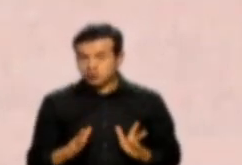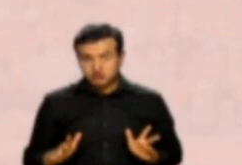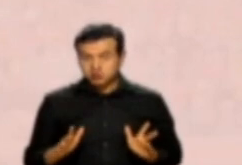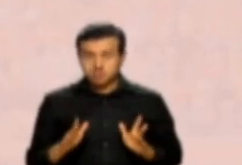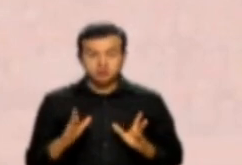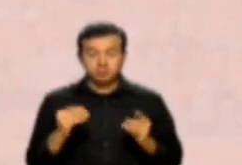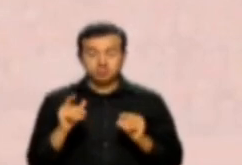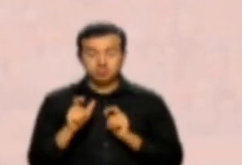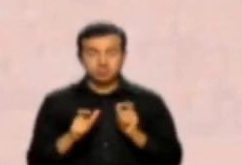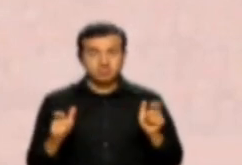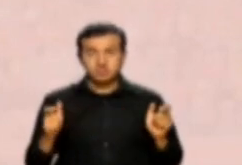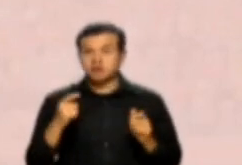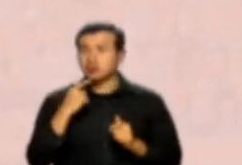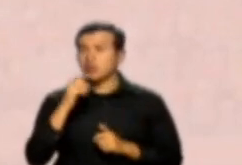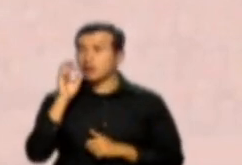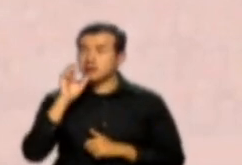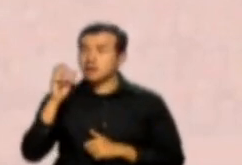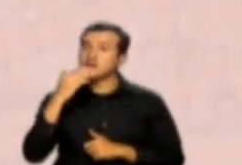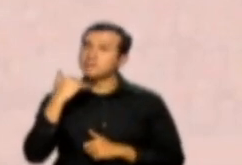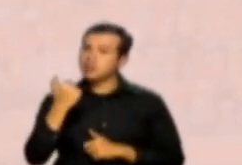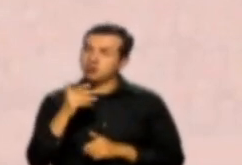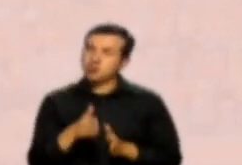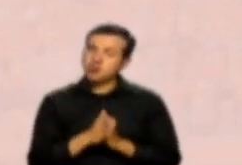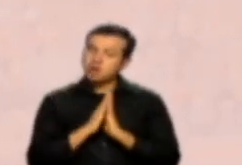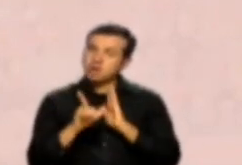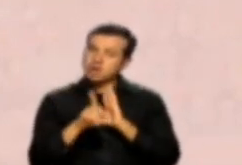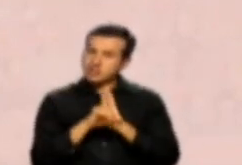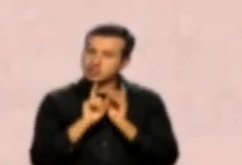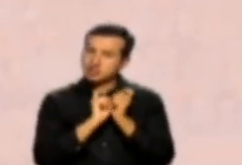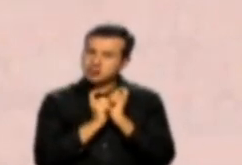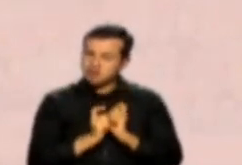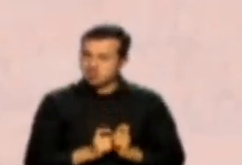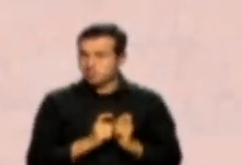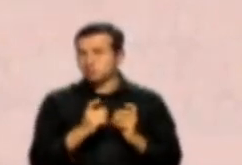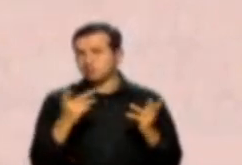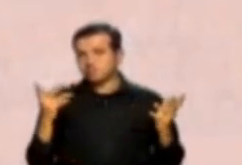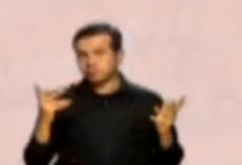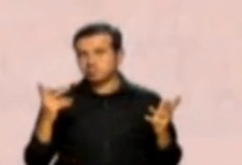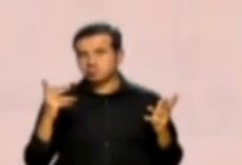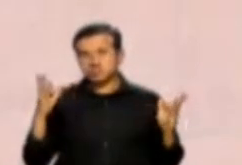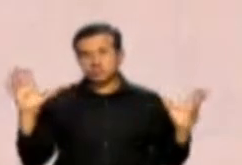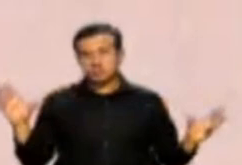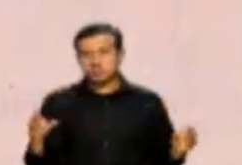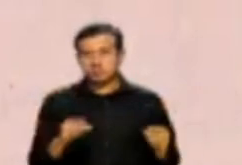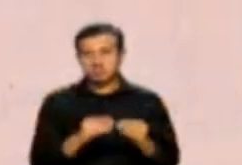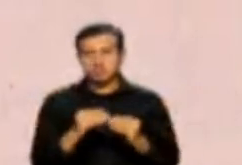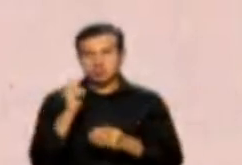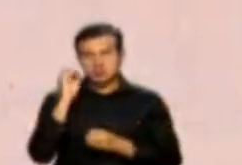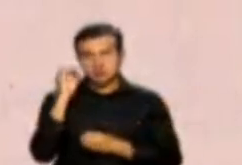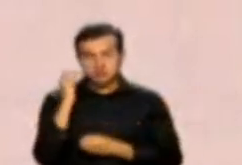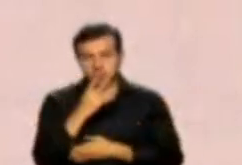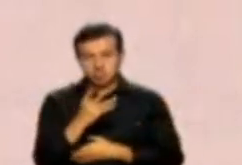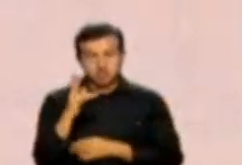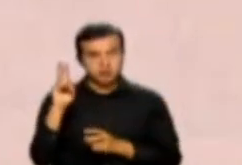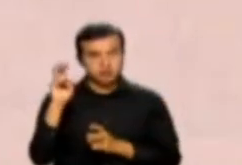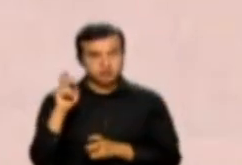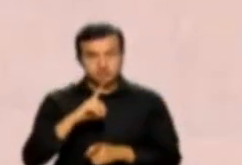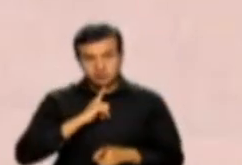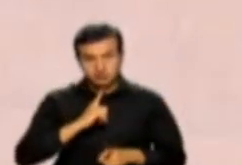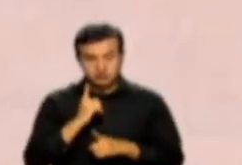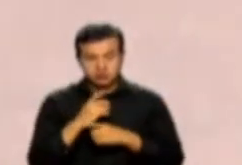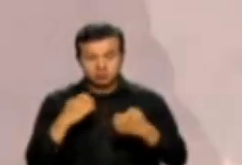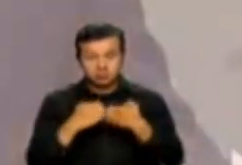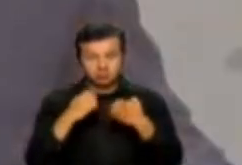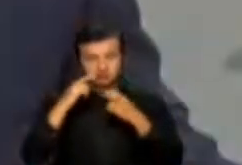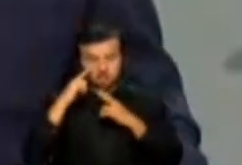radiodifusores y artistas piden mejorar la normativa un complejo un completísimo reportaje en esta materia del